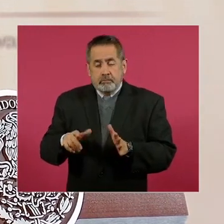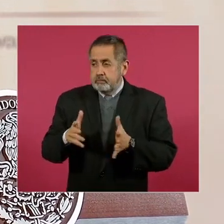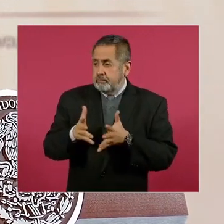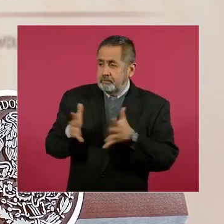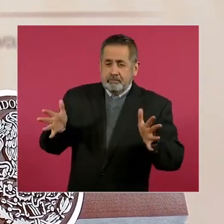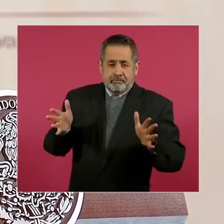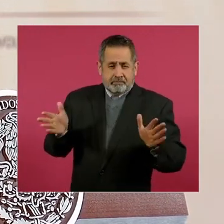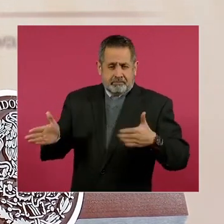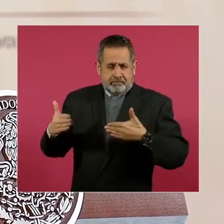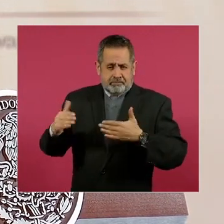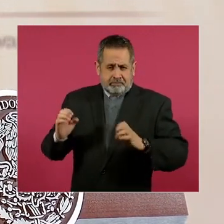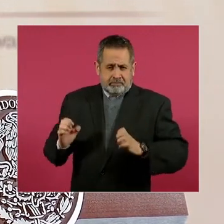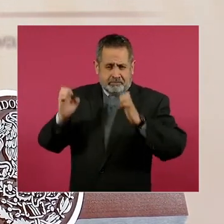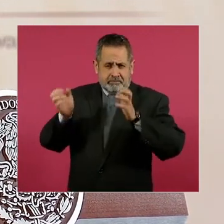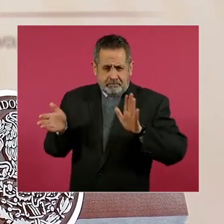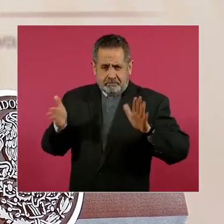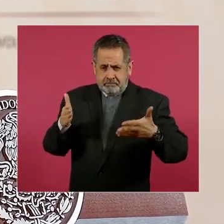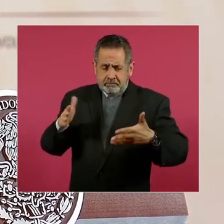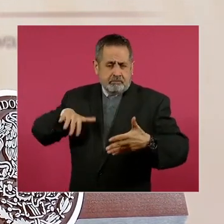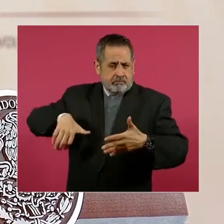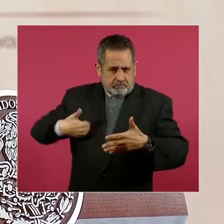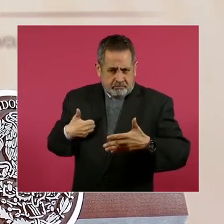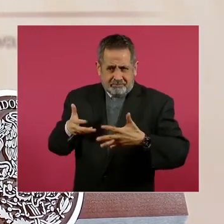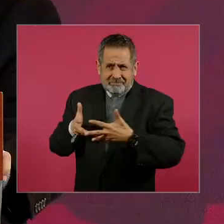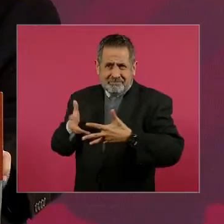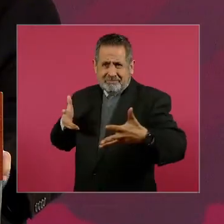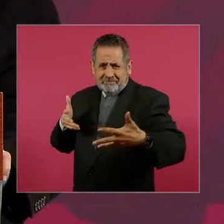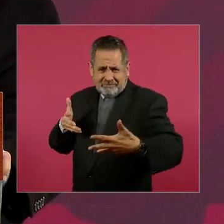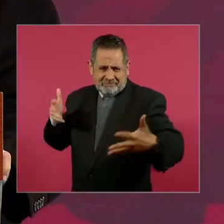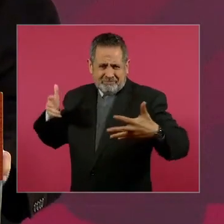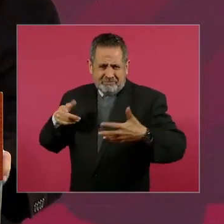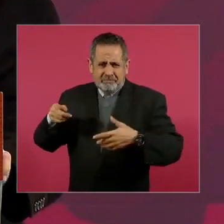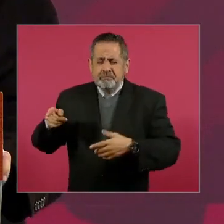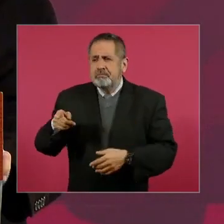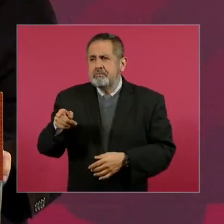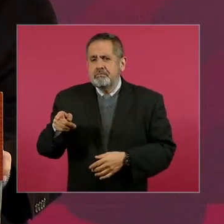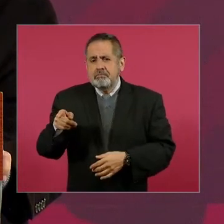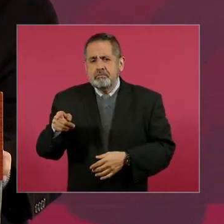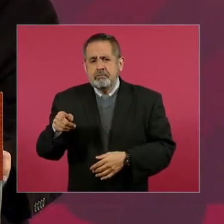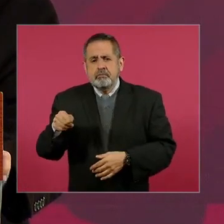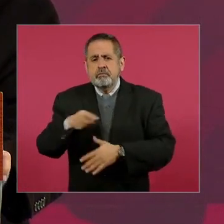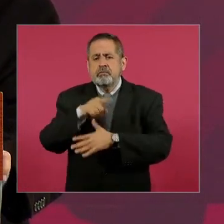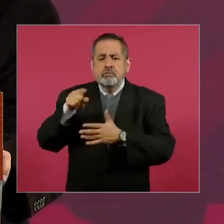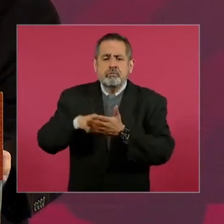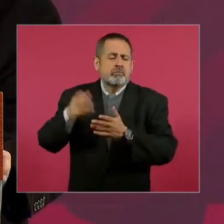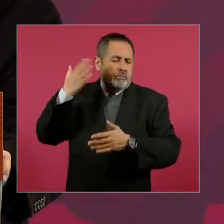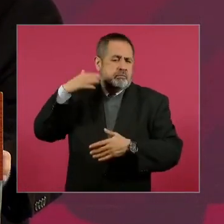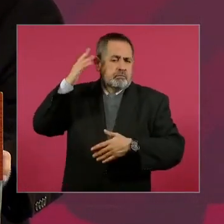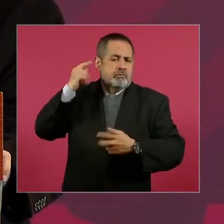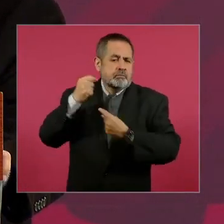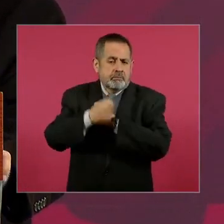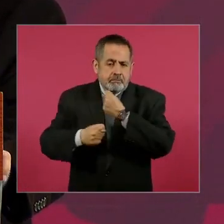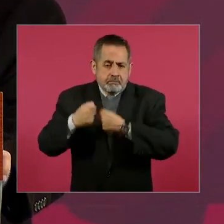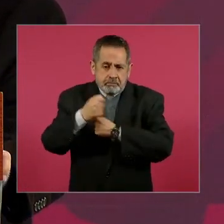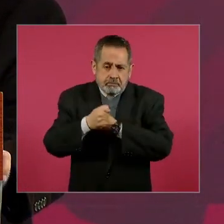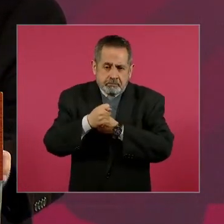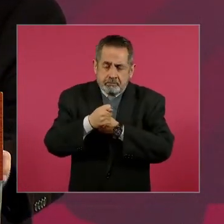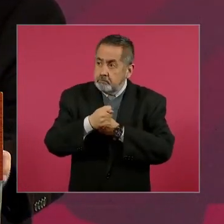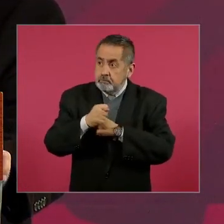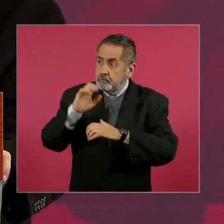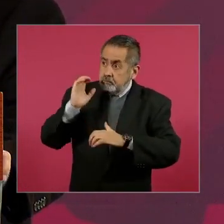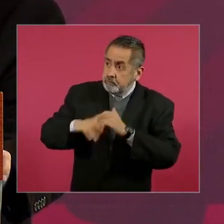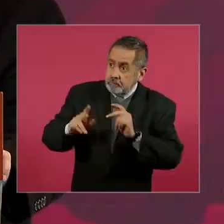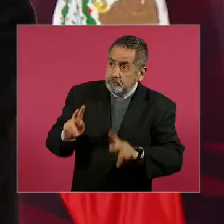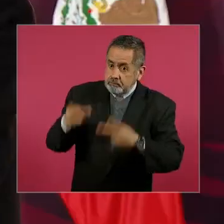almacenes ya construidos de un centro comercial,